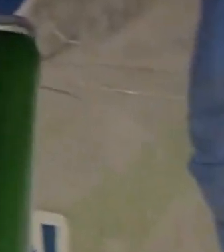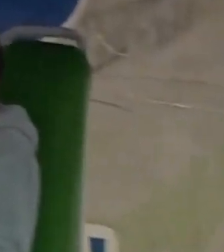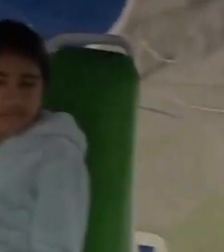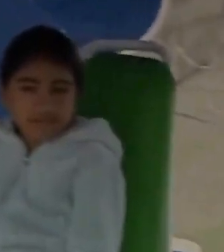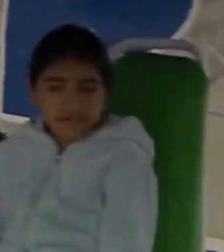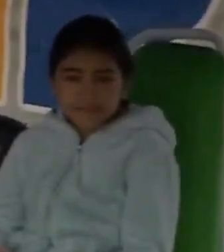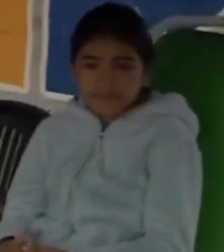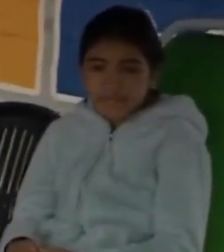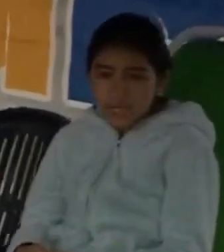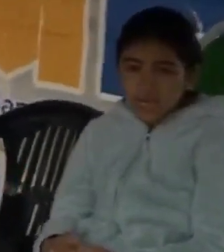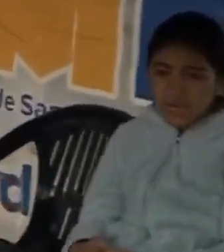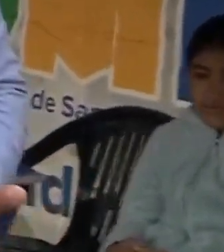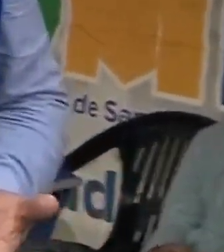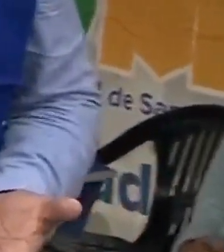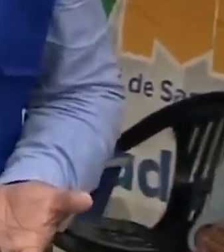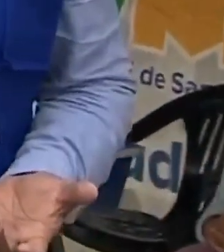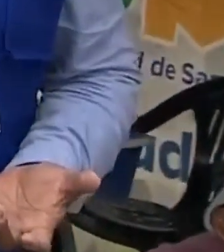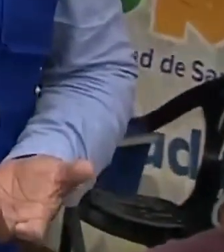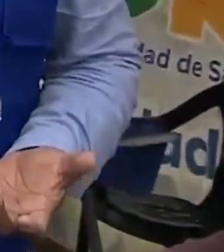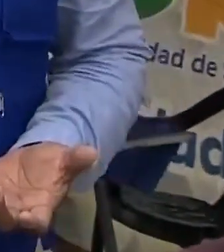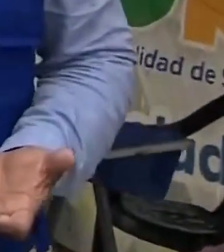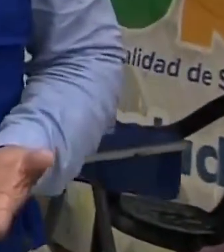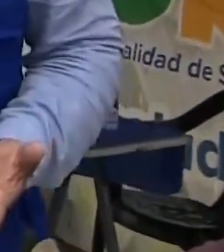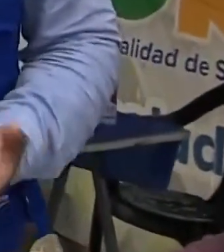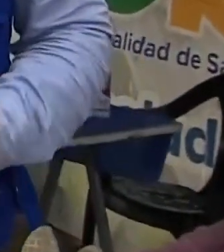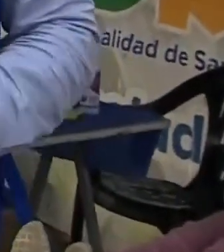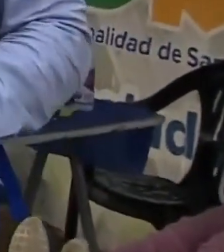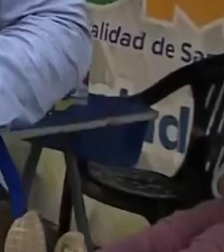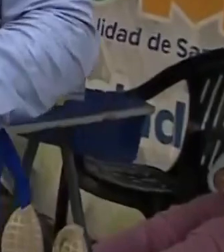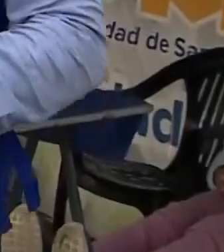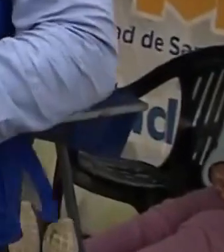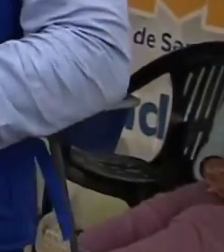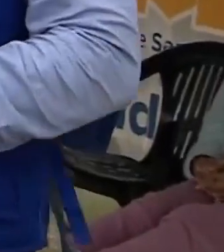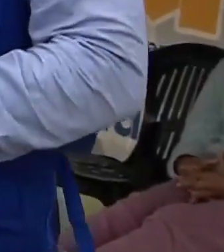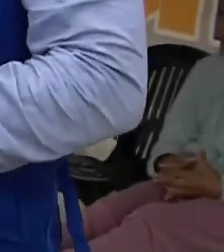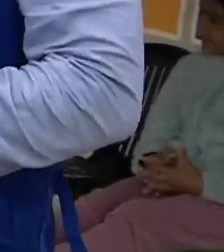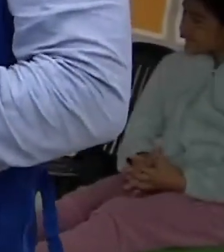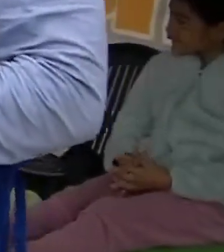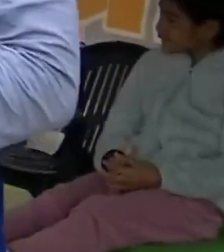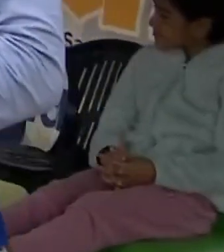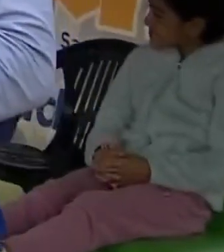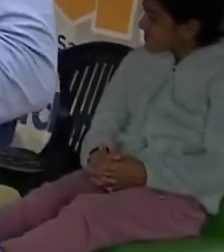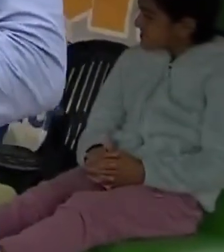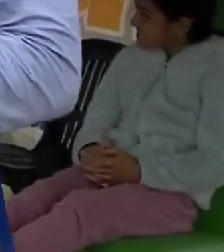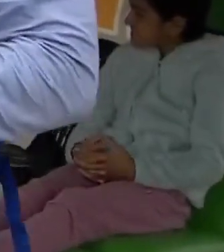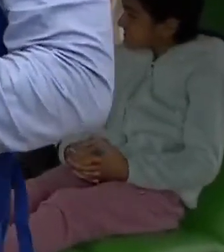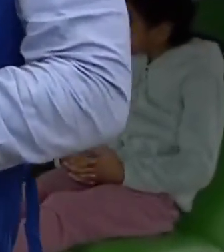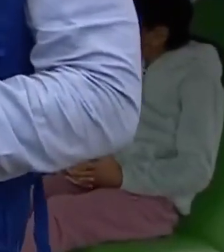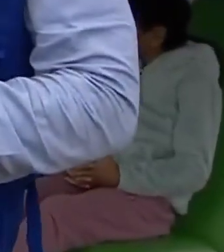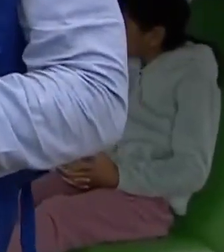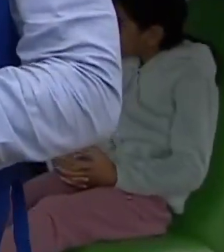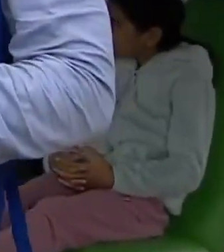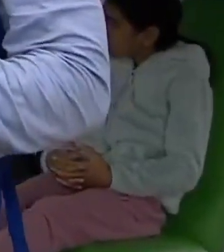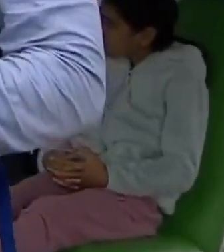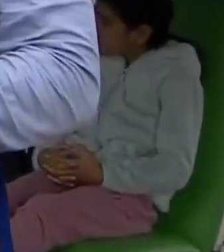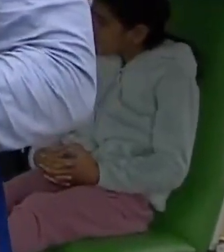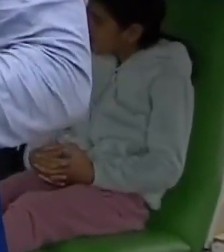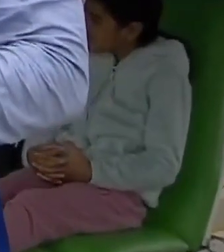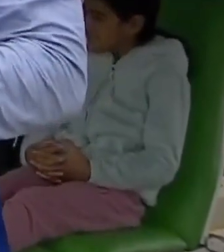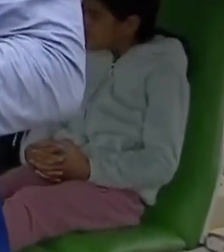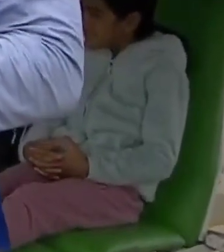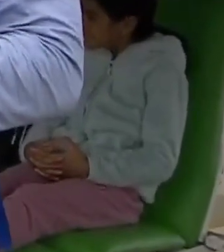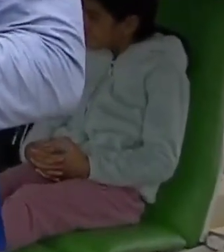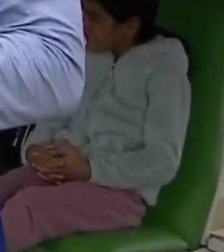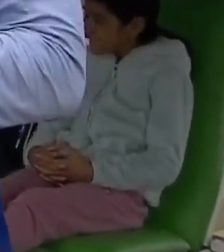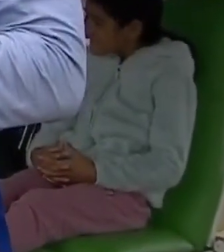padres, por las familias, para poder combatir este problema tan serio que es la anemia. Por supuesto, y un sanguchito en realidad nunca cae mal, en realidad es